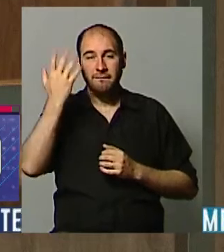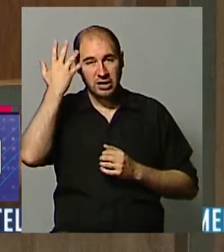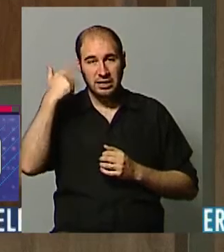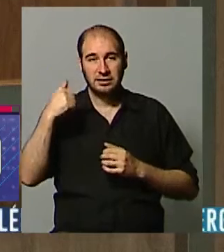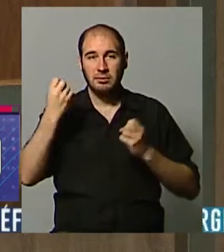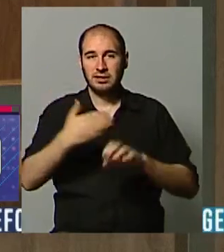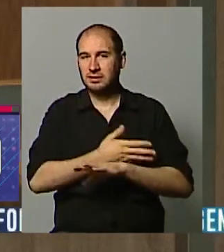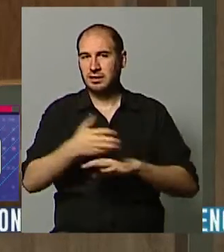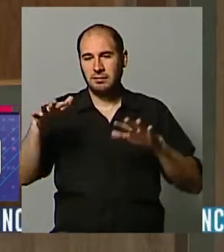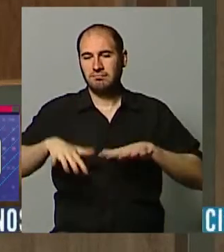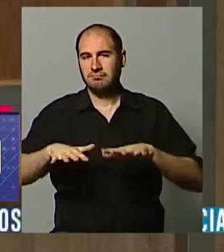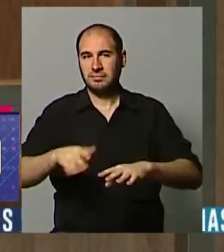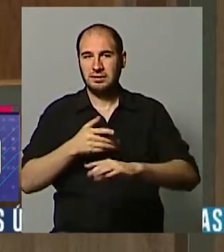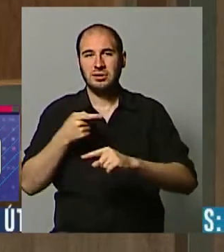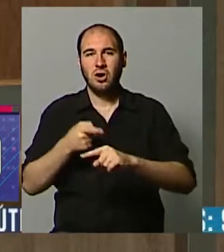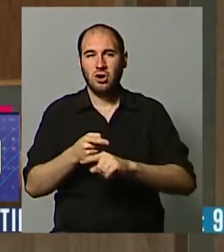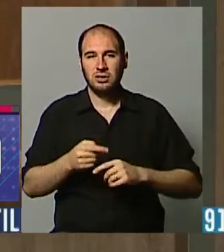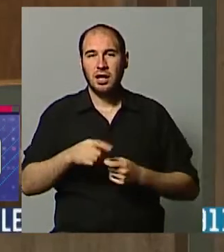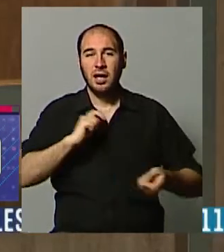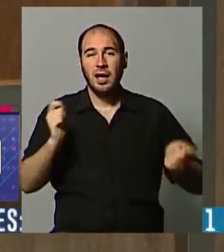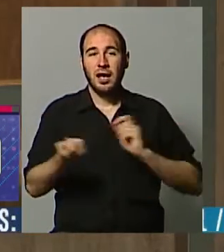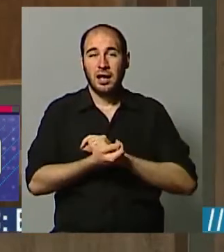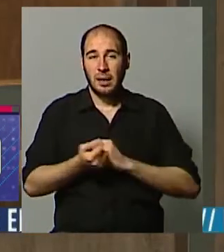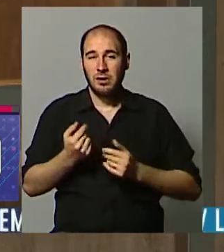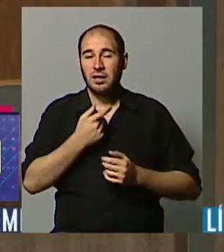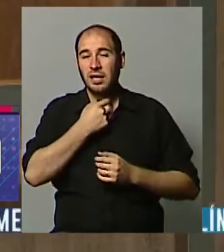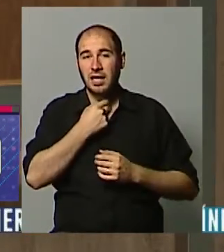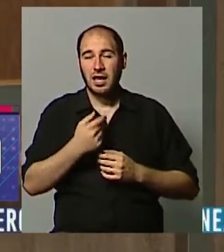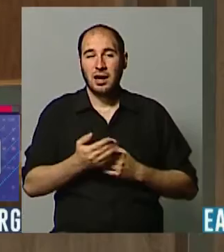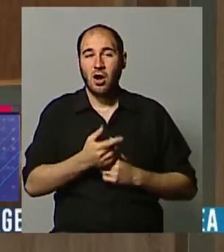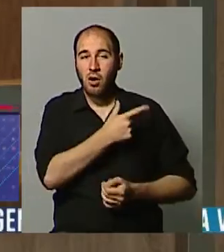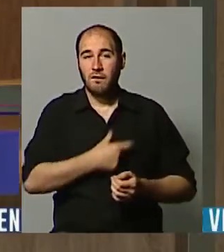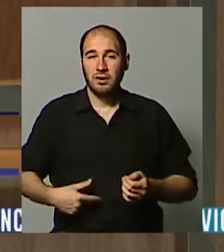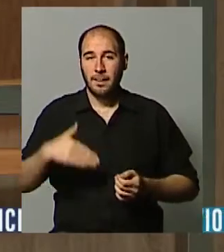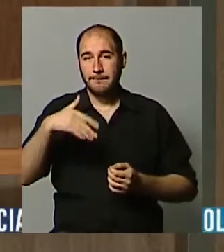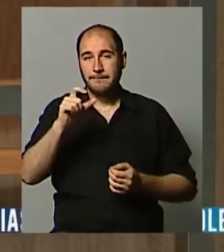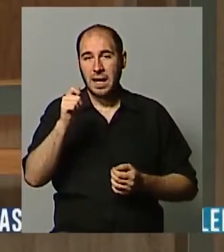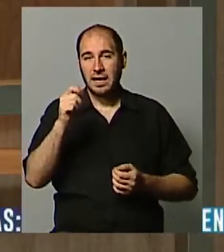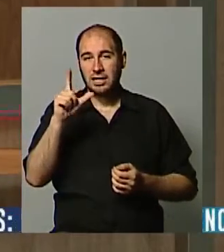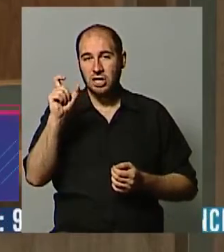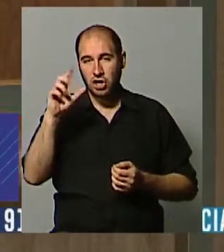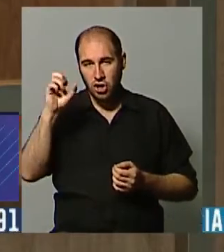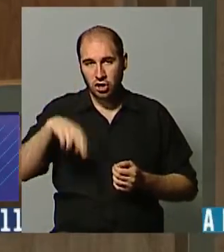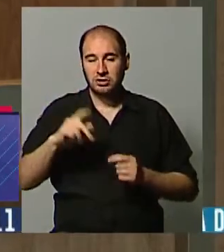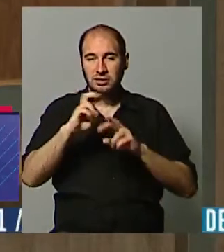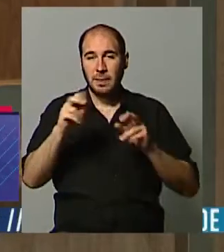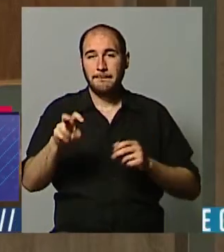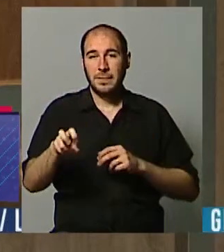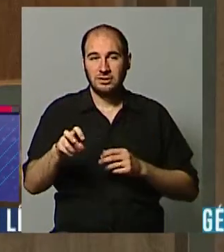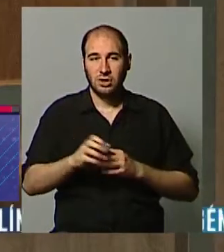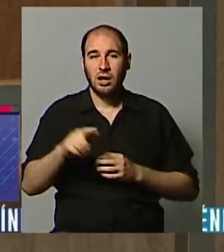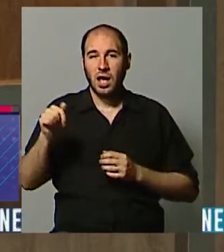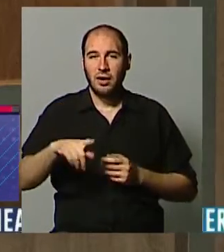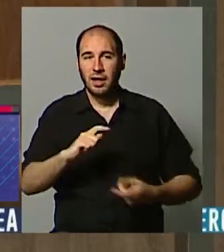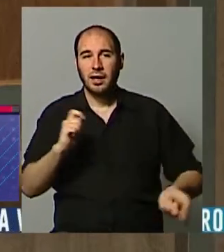porque siguen las manifestaciones en contra de las modificaciones que pretende el gobierno de Emmanuel Macron, específicamente con el tema de las pensiones. Digo, son momentos